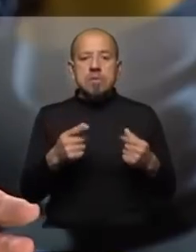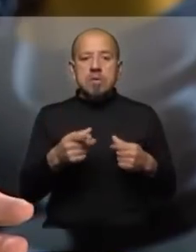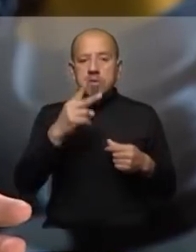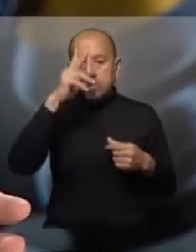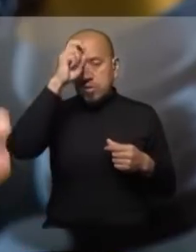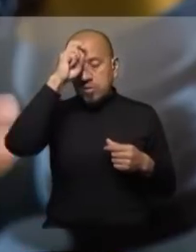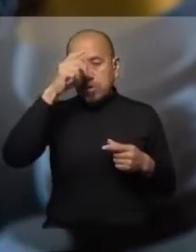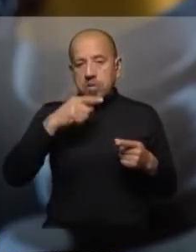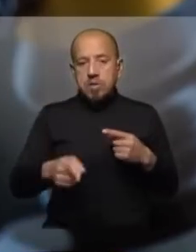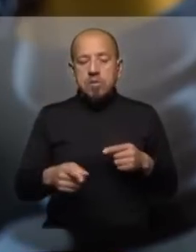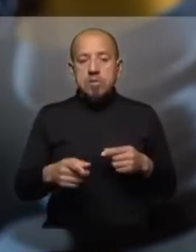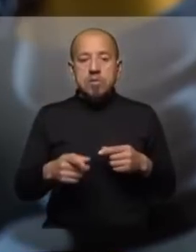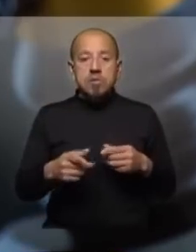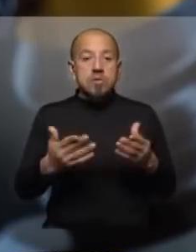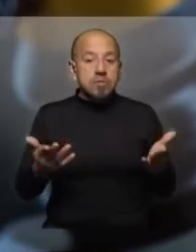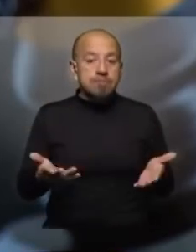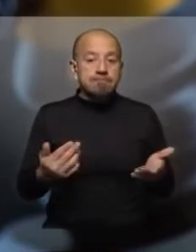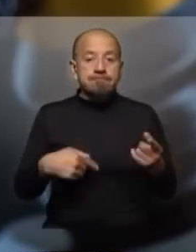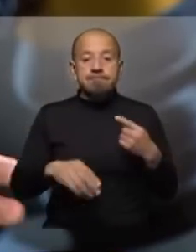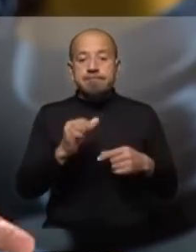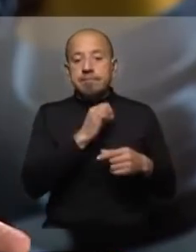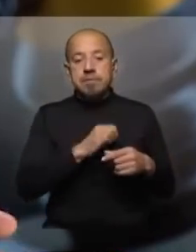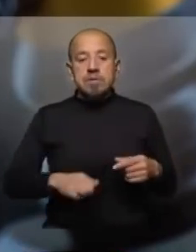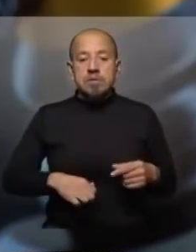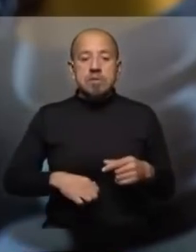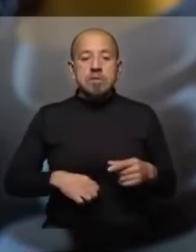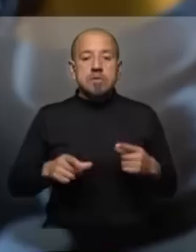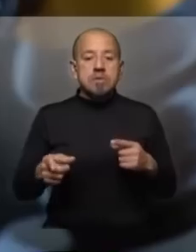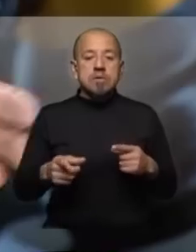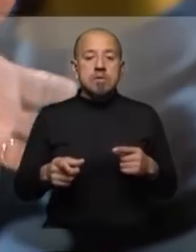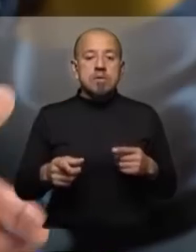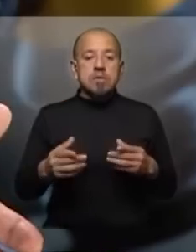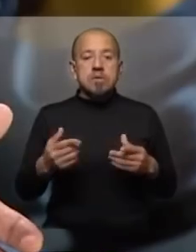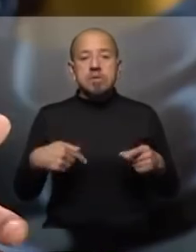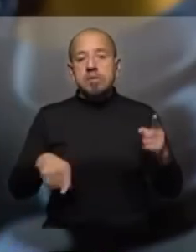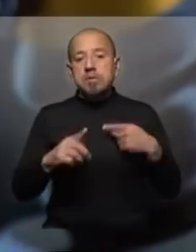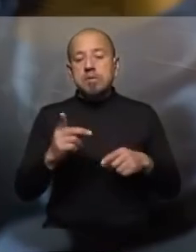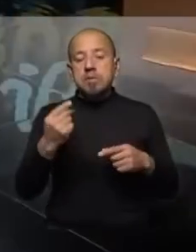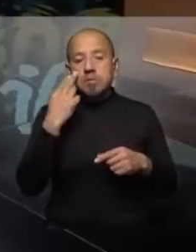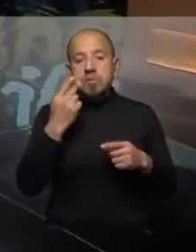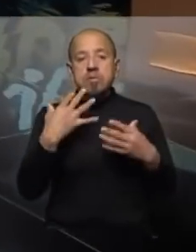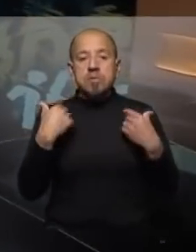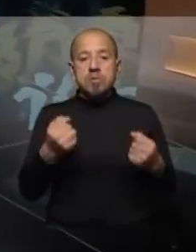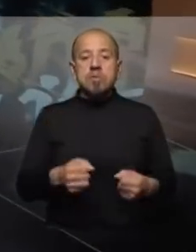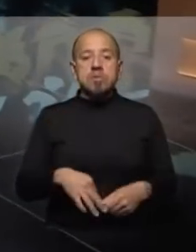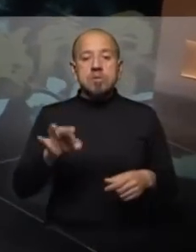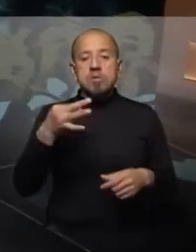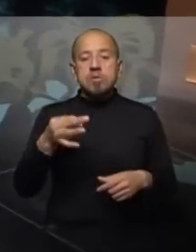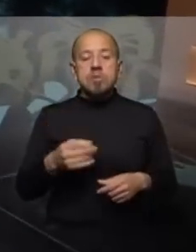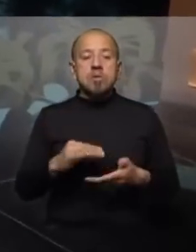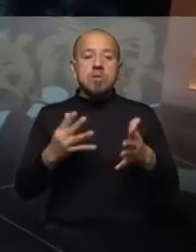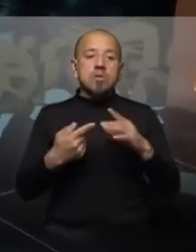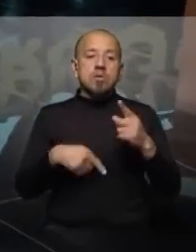hospital penitenciario y el estado no puede tener en las cárcel las personas que tien determinados problemas de salud el único mecanismo que queda